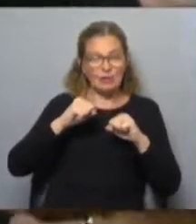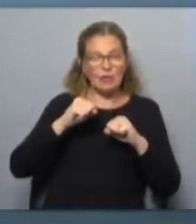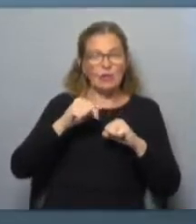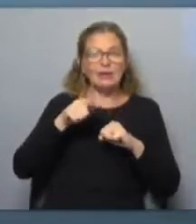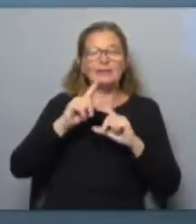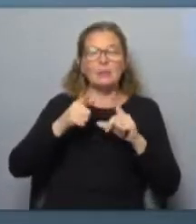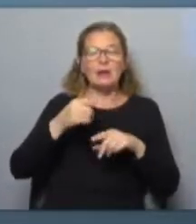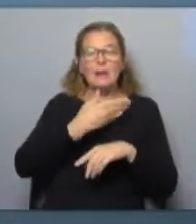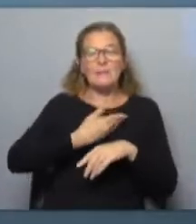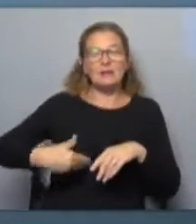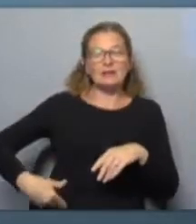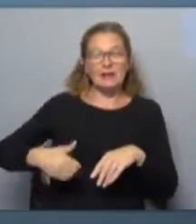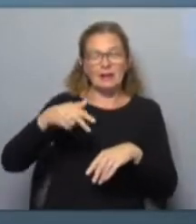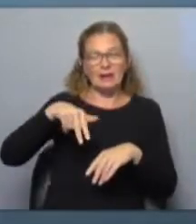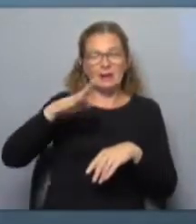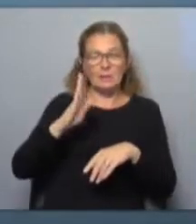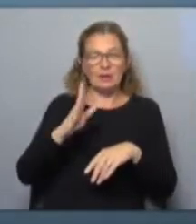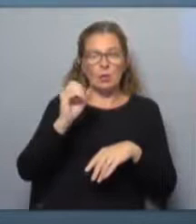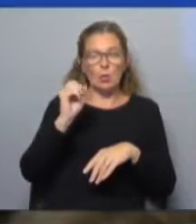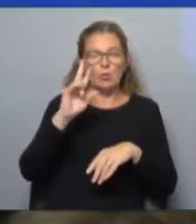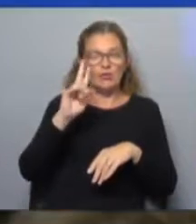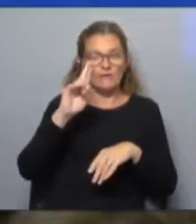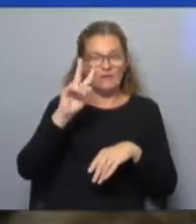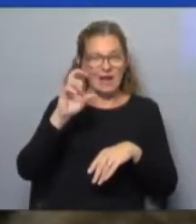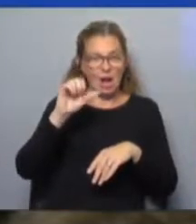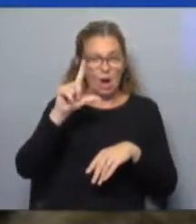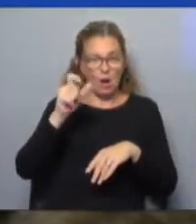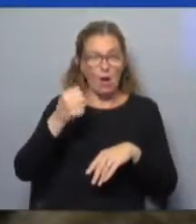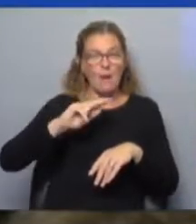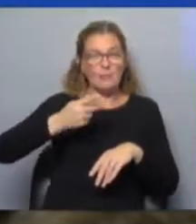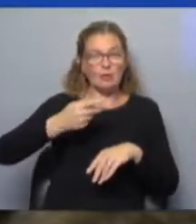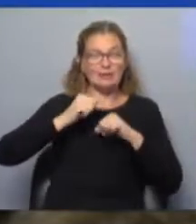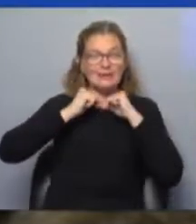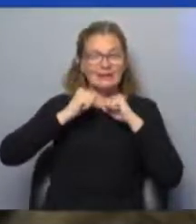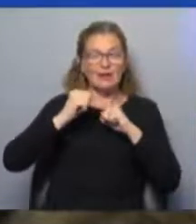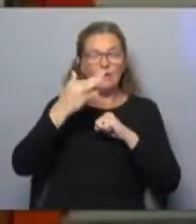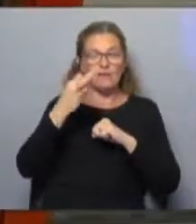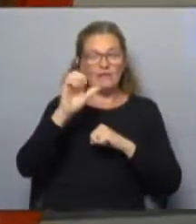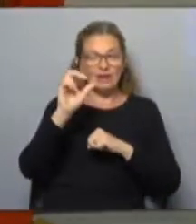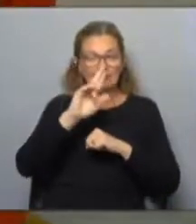Olaizola, el presidente de la ANP, Juan Curbelo, y el prosecretario de Presidencia, Rodrigo Ferrés.